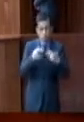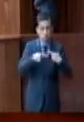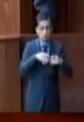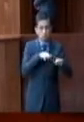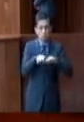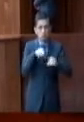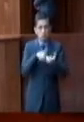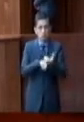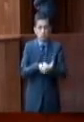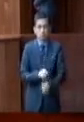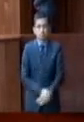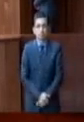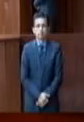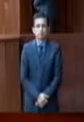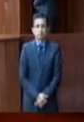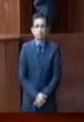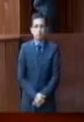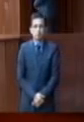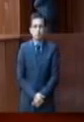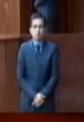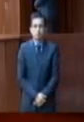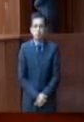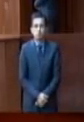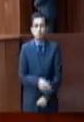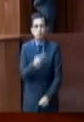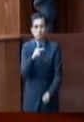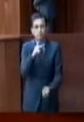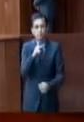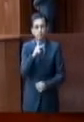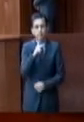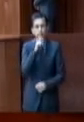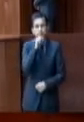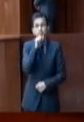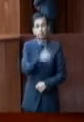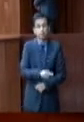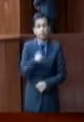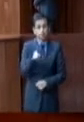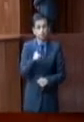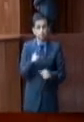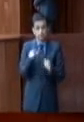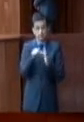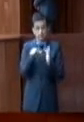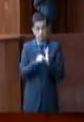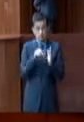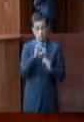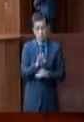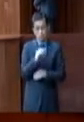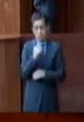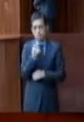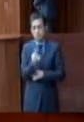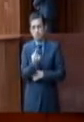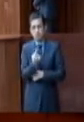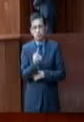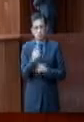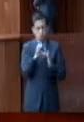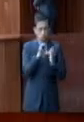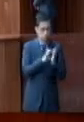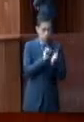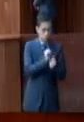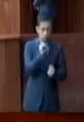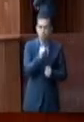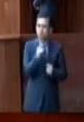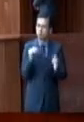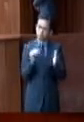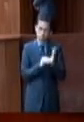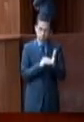pero también es verdad que el artículo 41 constitucional establece una prohibición de difundir